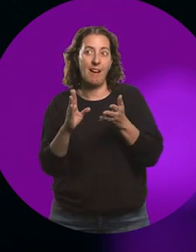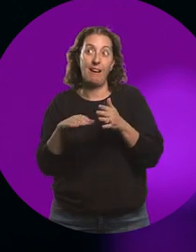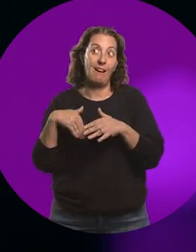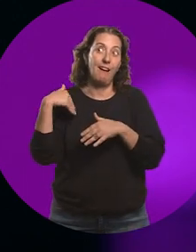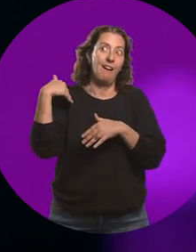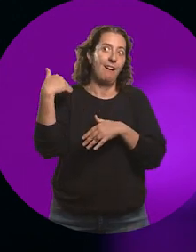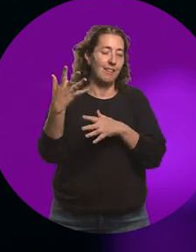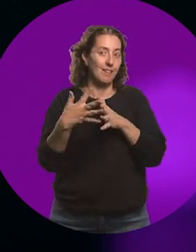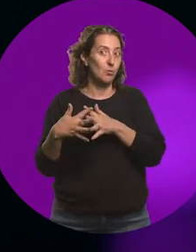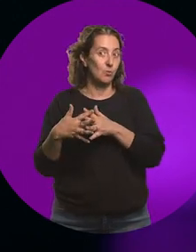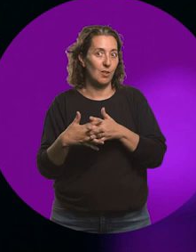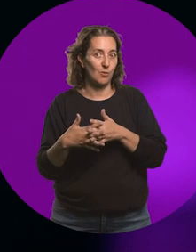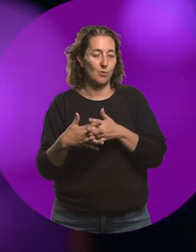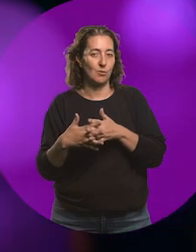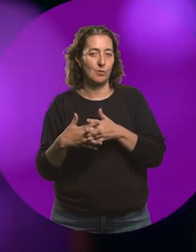del mundo.